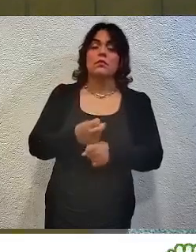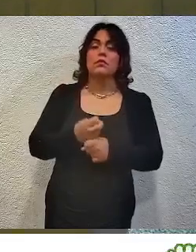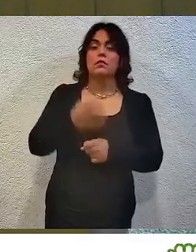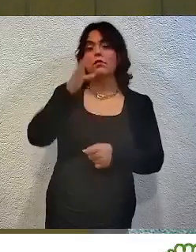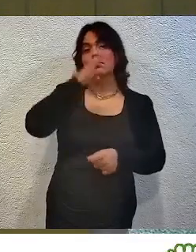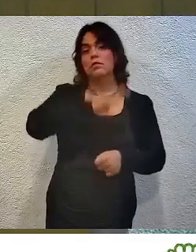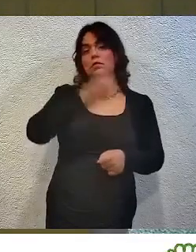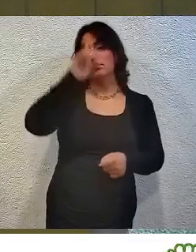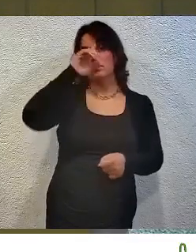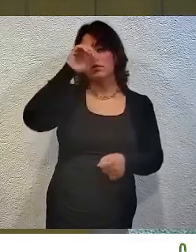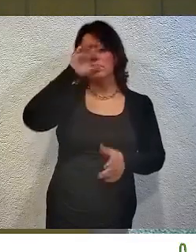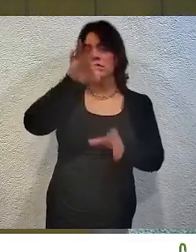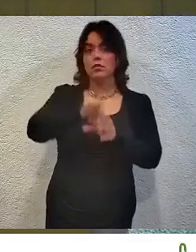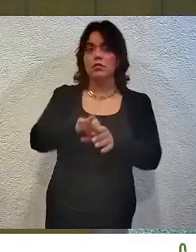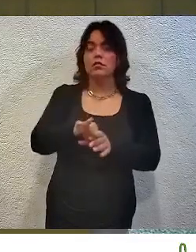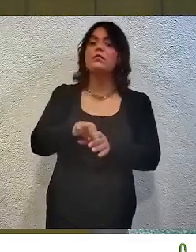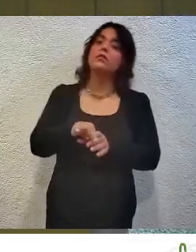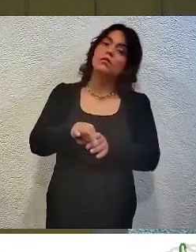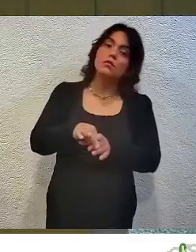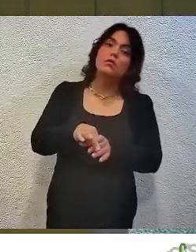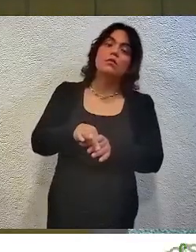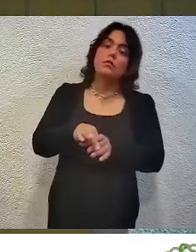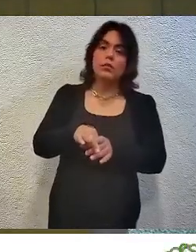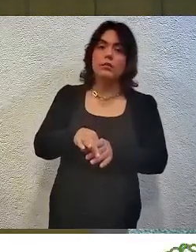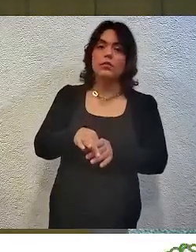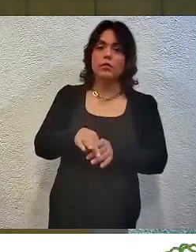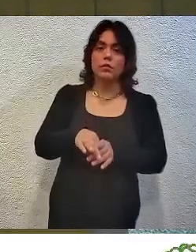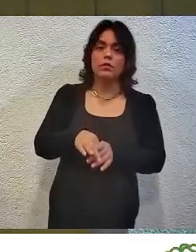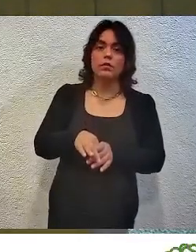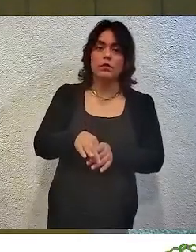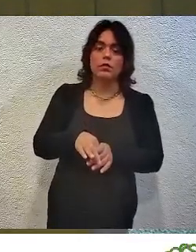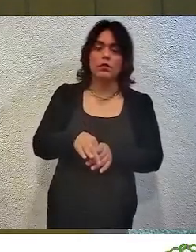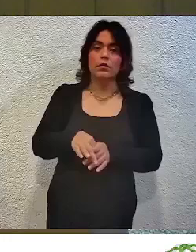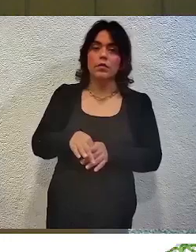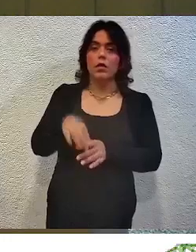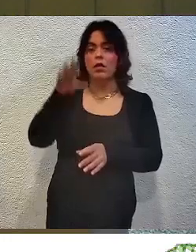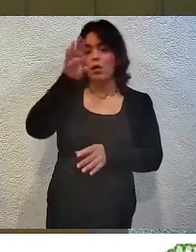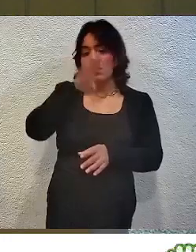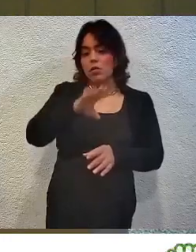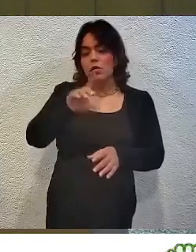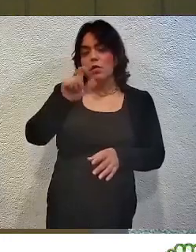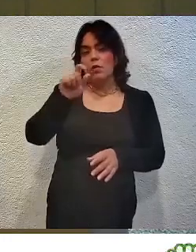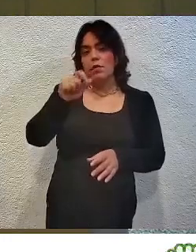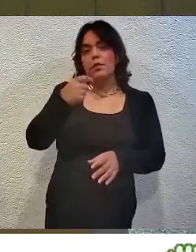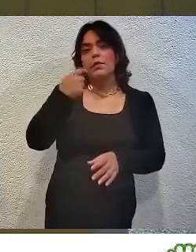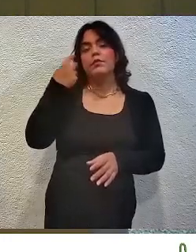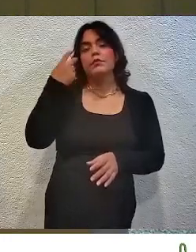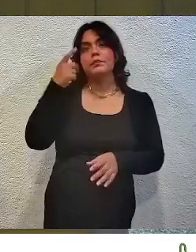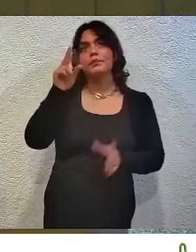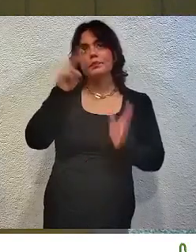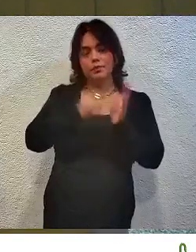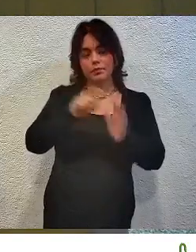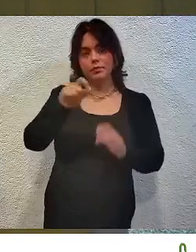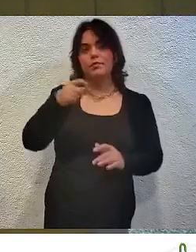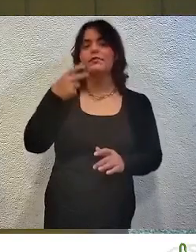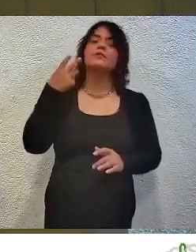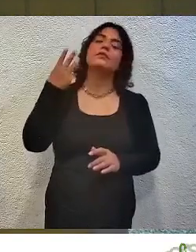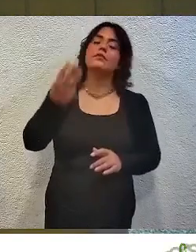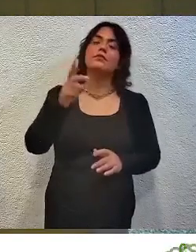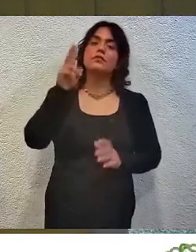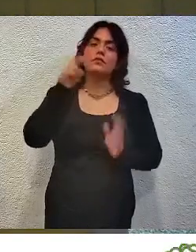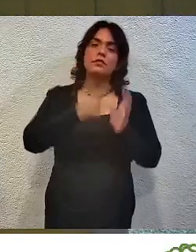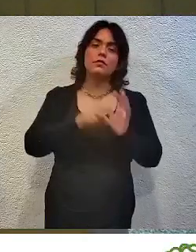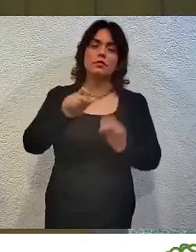las consejerías electorales, desde que ya venía el proceso 23-24. Y ¿qué es lo que hace